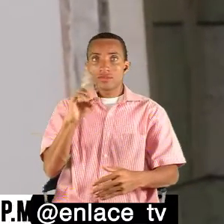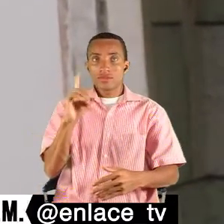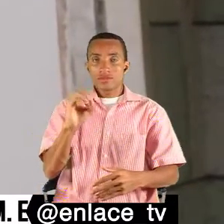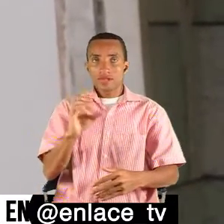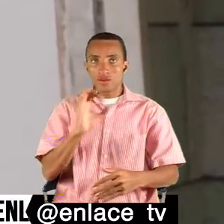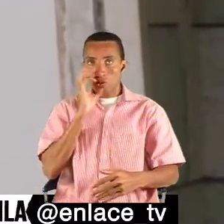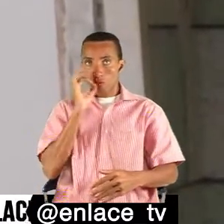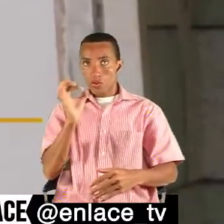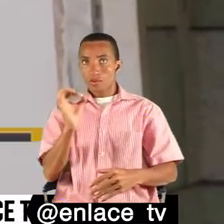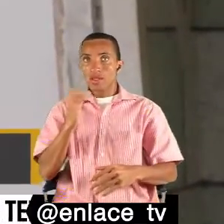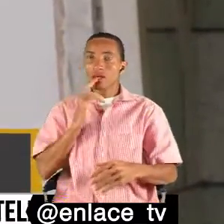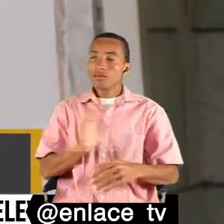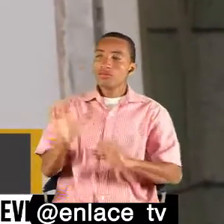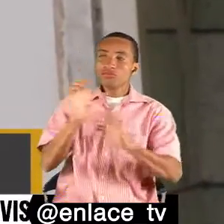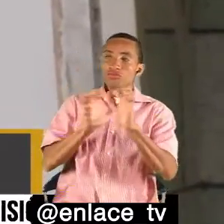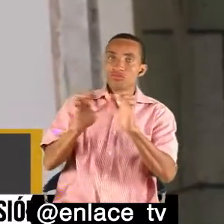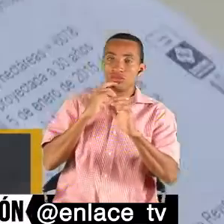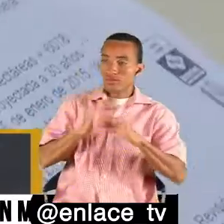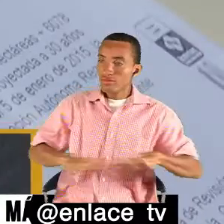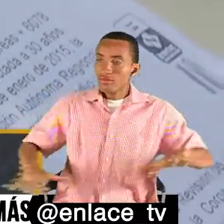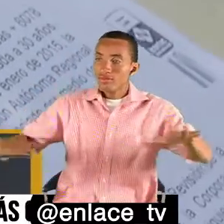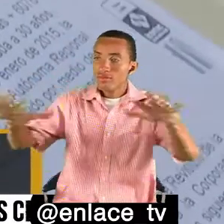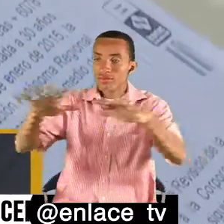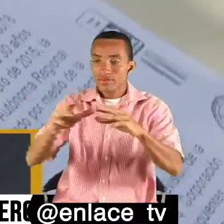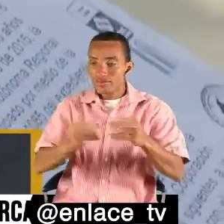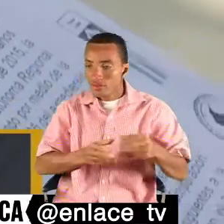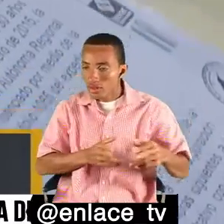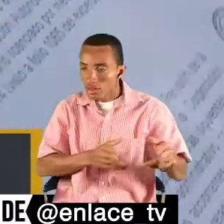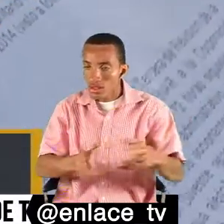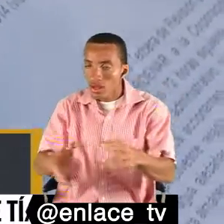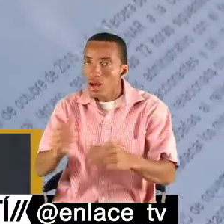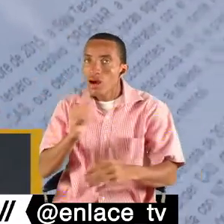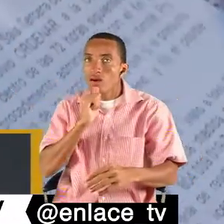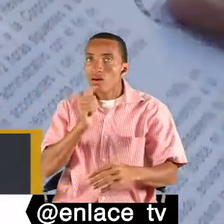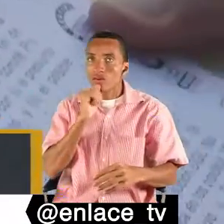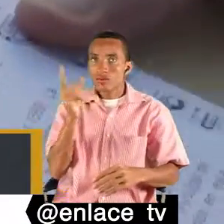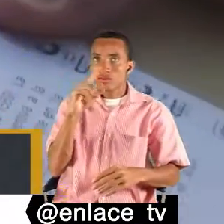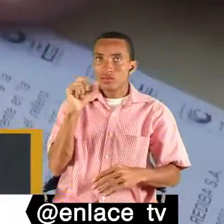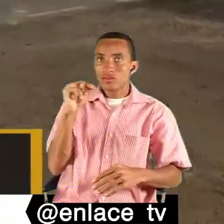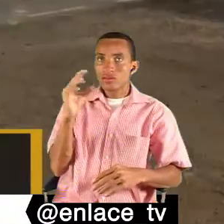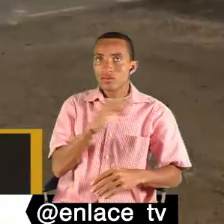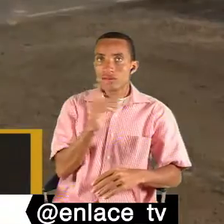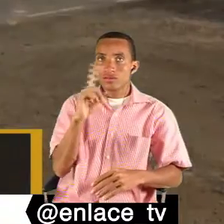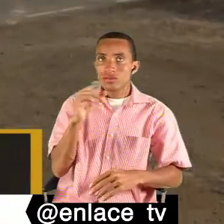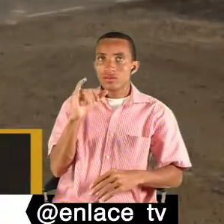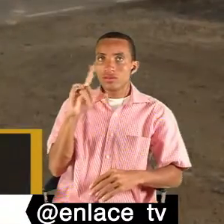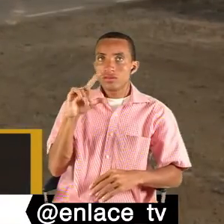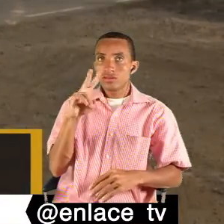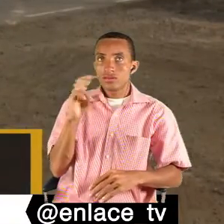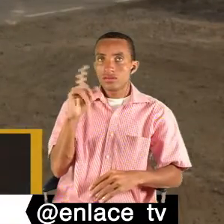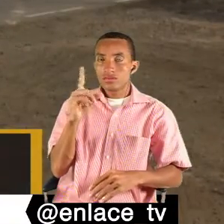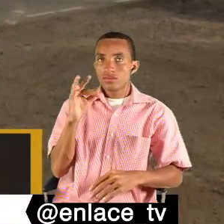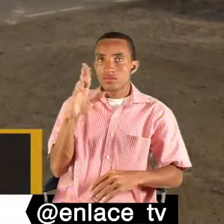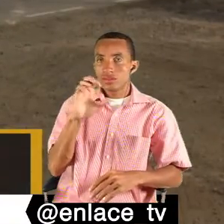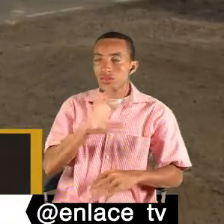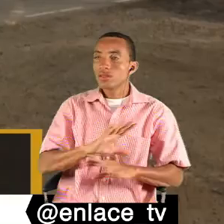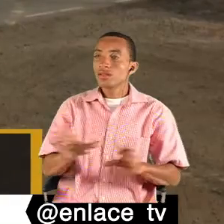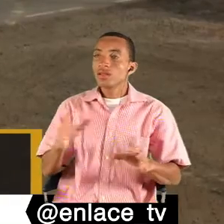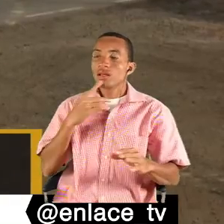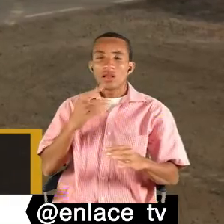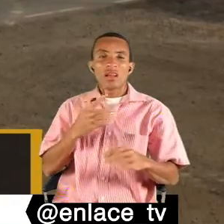cuenca hídrica de la Ciénaga San Silvestre. El radicado manifiesta que Rediva sigue incumpliendo el plan de manejo ambiental y otros aspectos